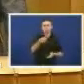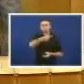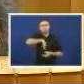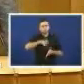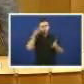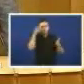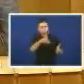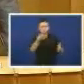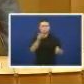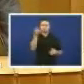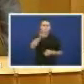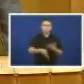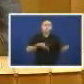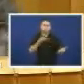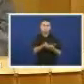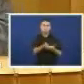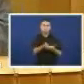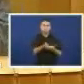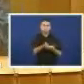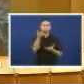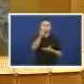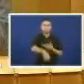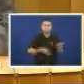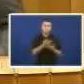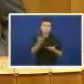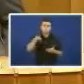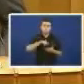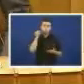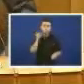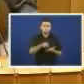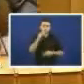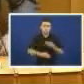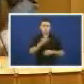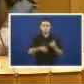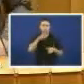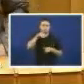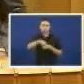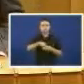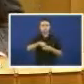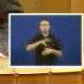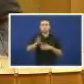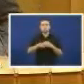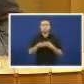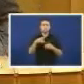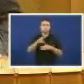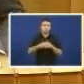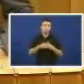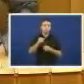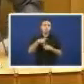proposta que se levará adiante de carácter inmediato do complemento autonómico das pensións máis baixas